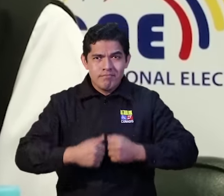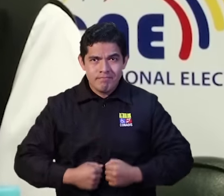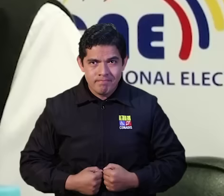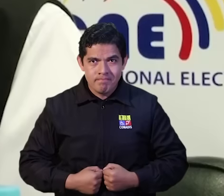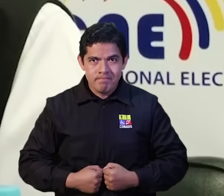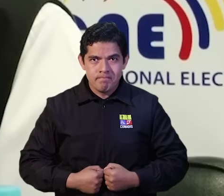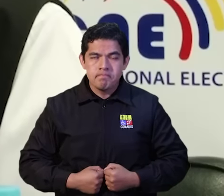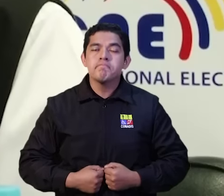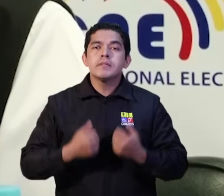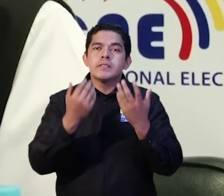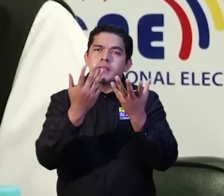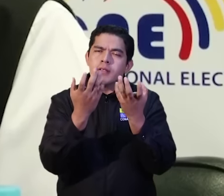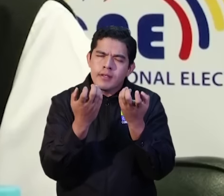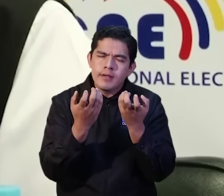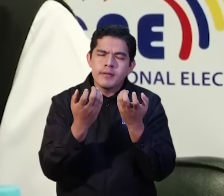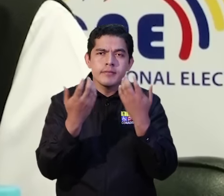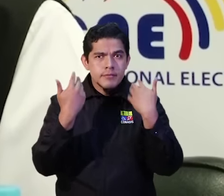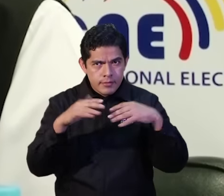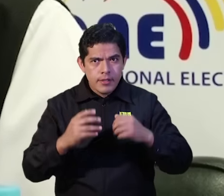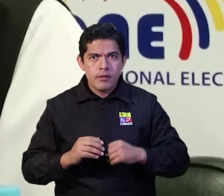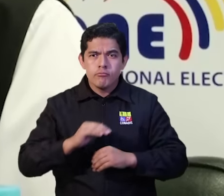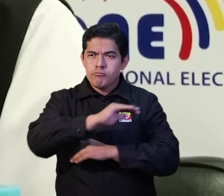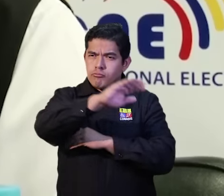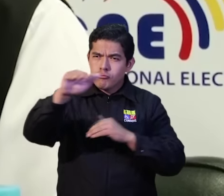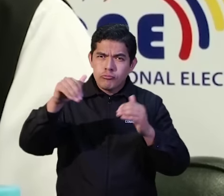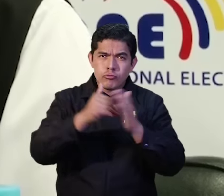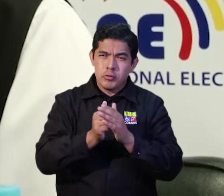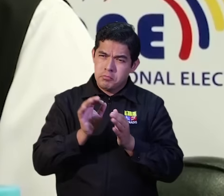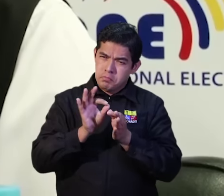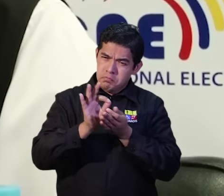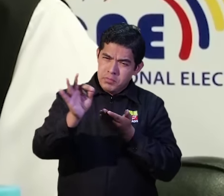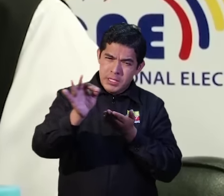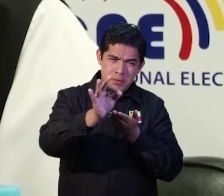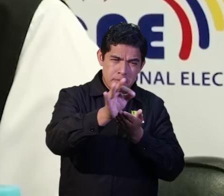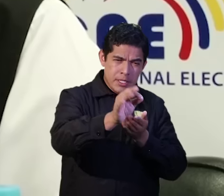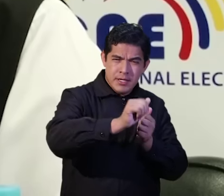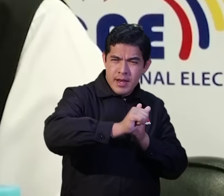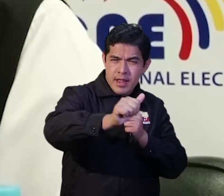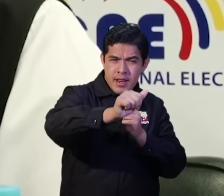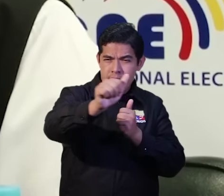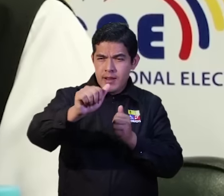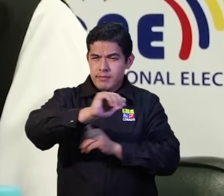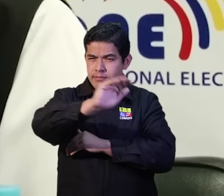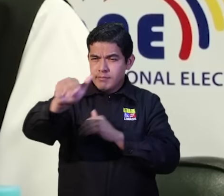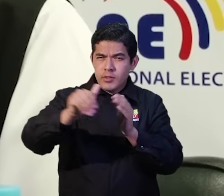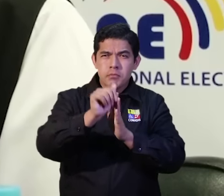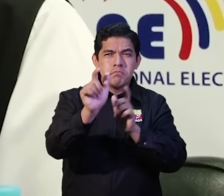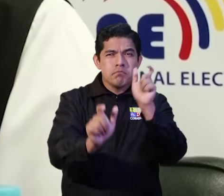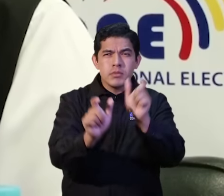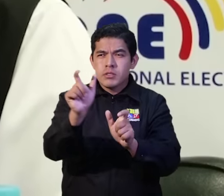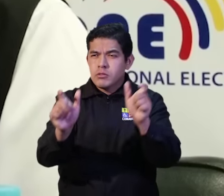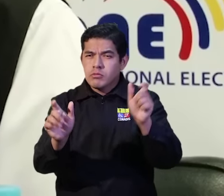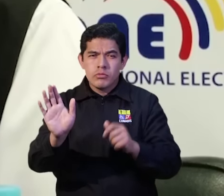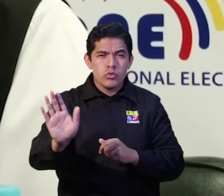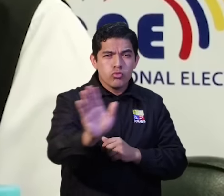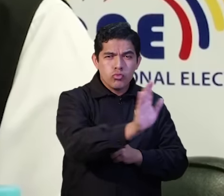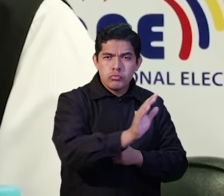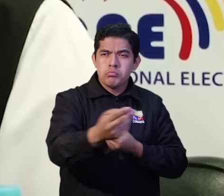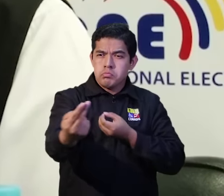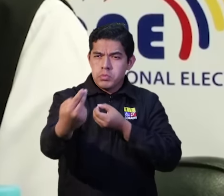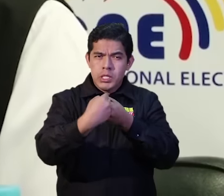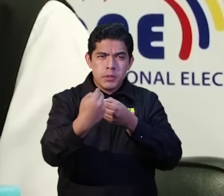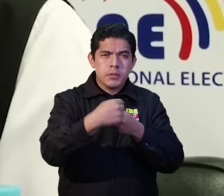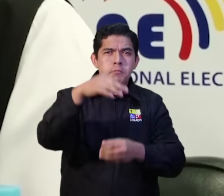participación. Queremos que en todos los rincones de la patria, la participación de los ciudadanos